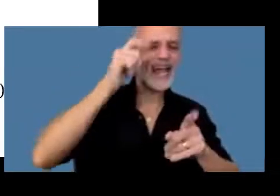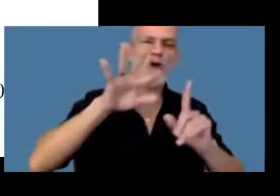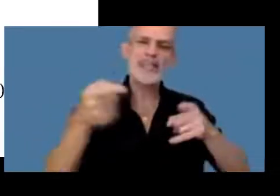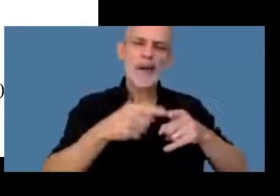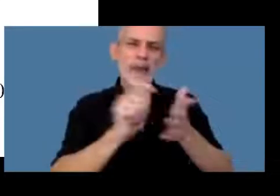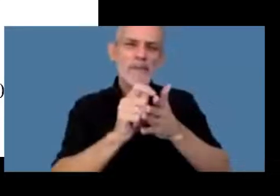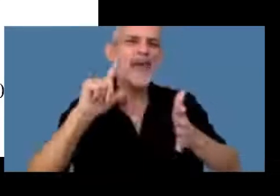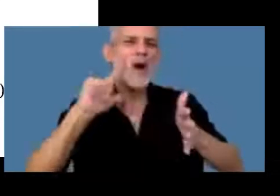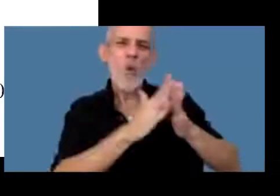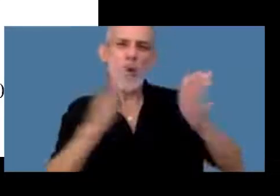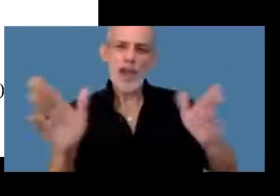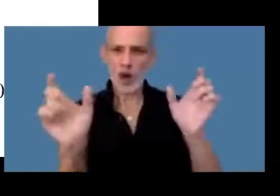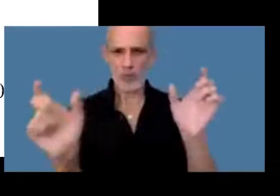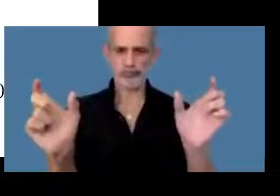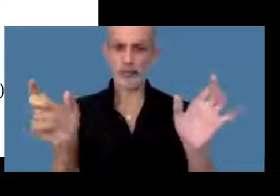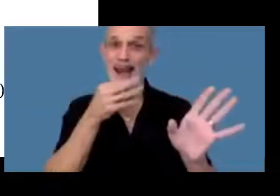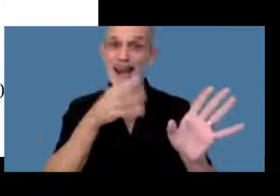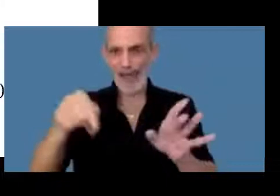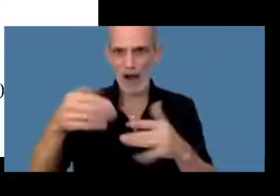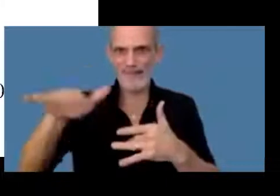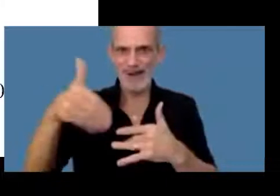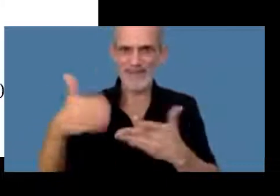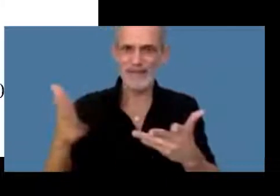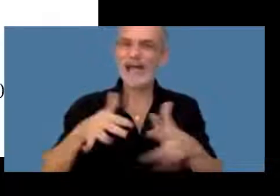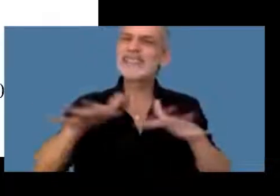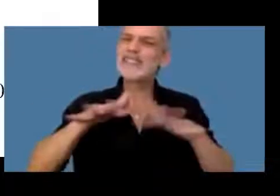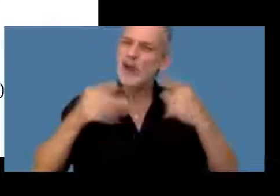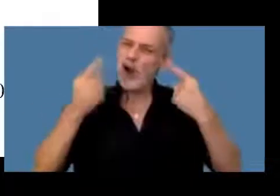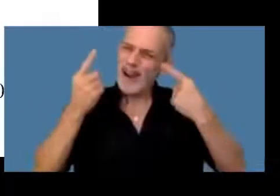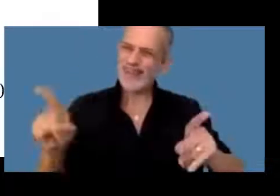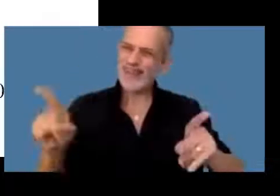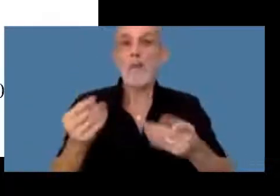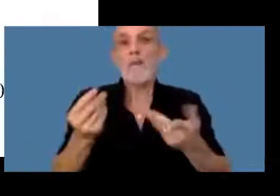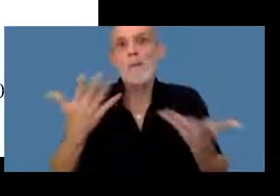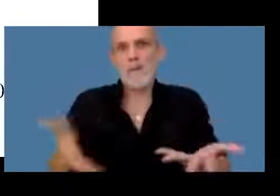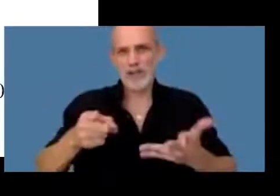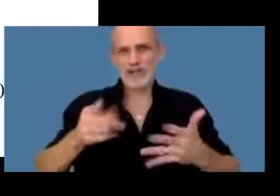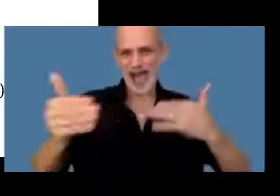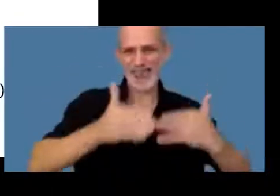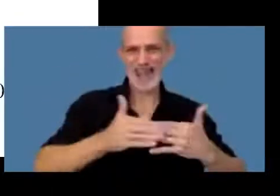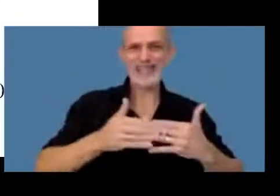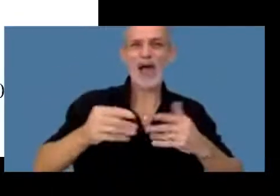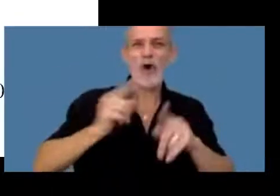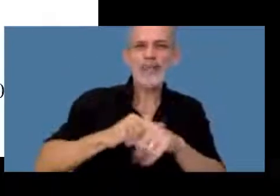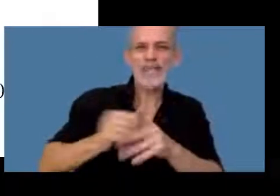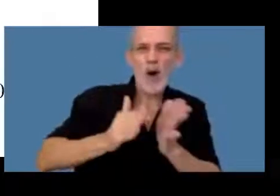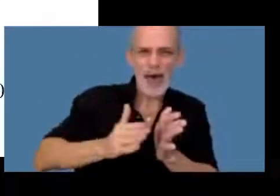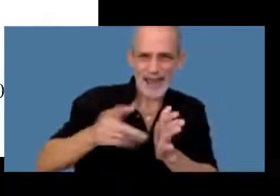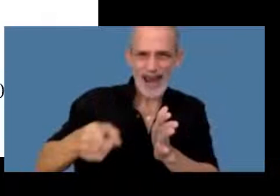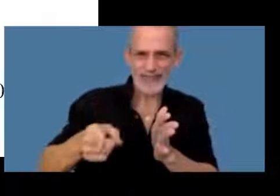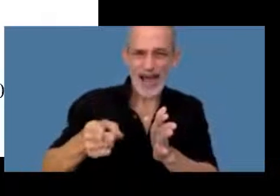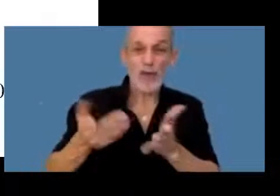julio. Ahora estamos frente a una situación bastante atípica, por eso se han adelantado los plazos.